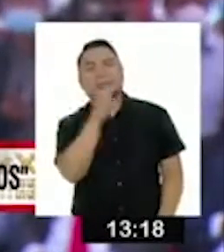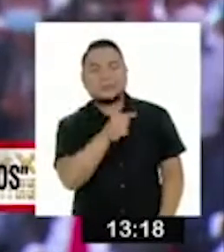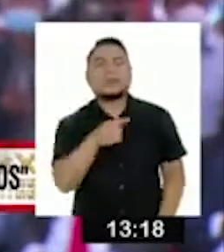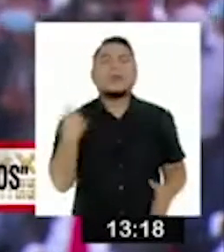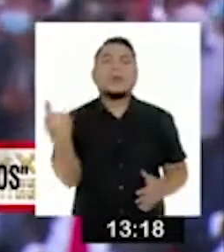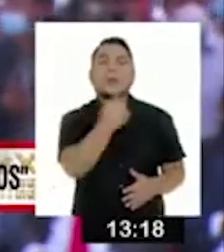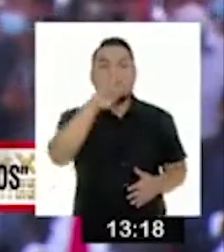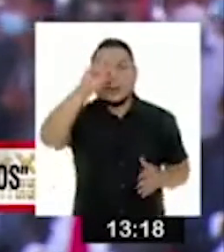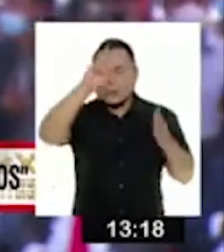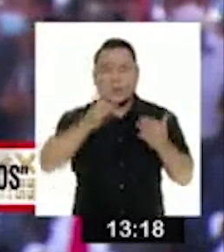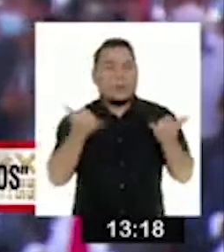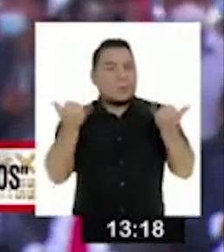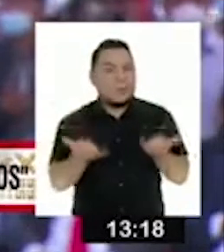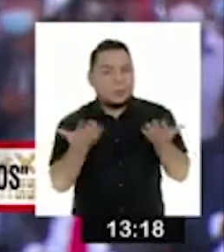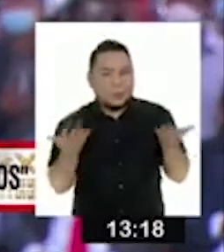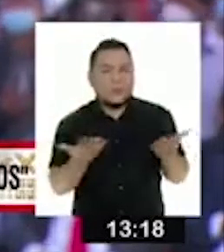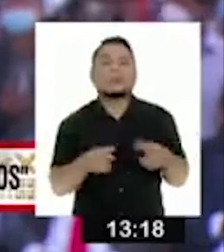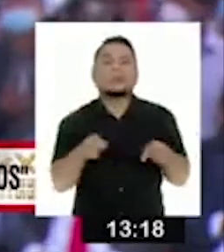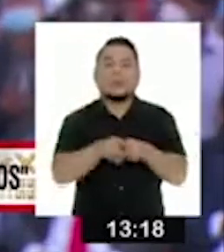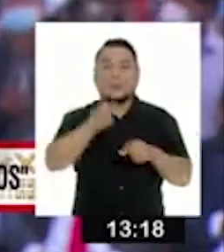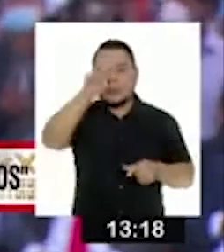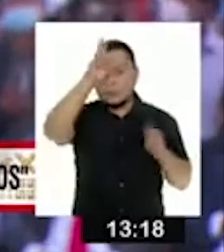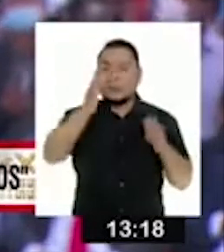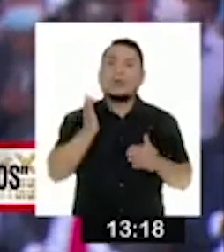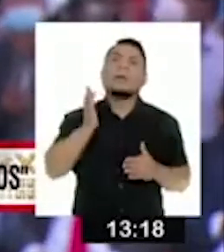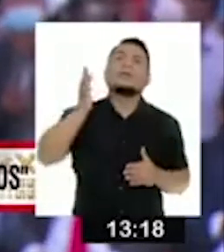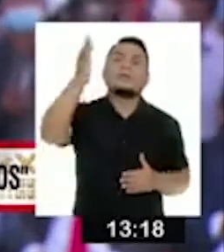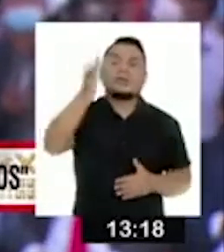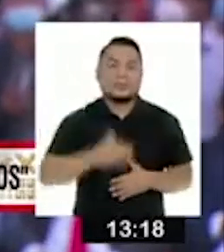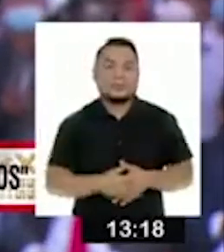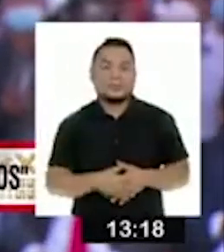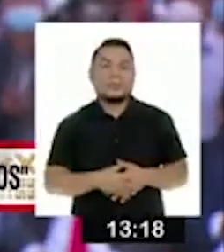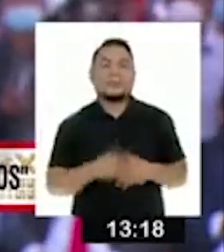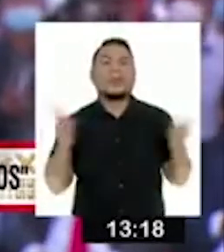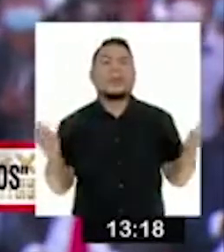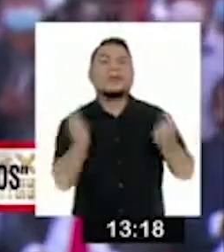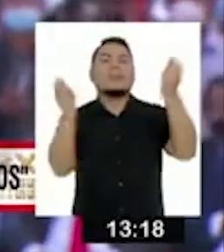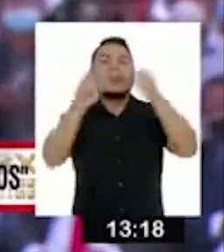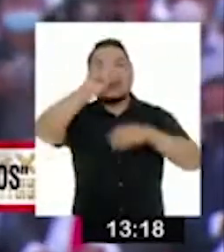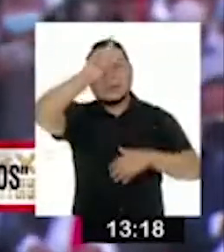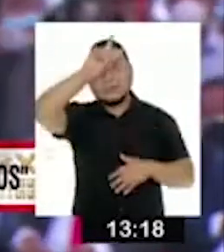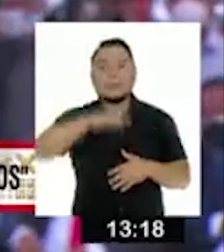los peruanos de hoy y para los peruanos del mañana. ¡Vive el Perú!